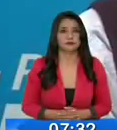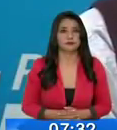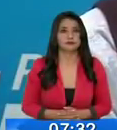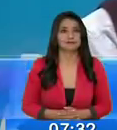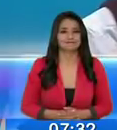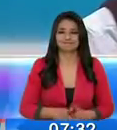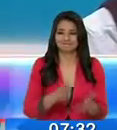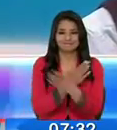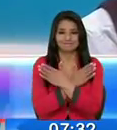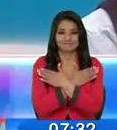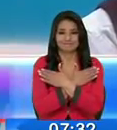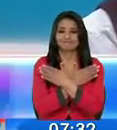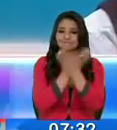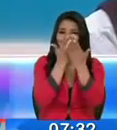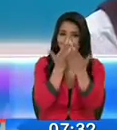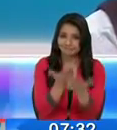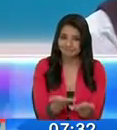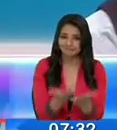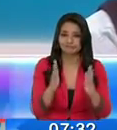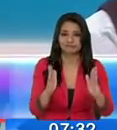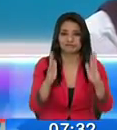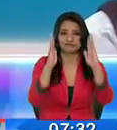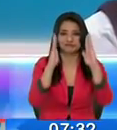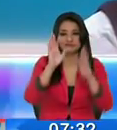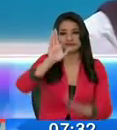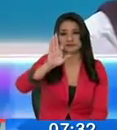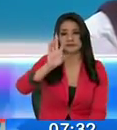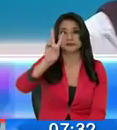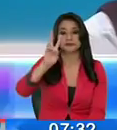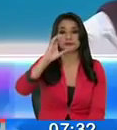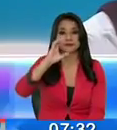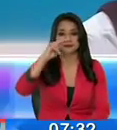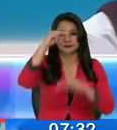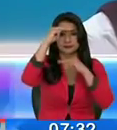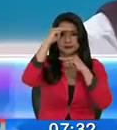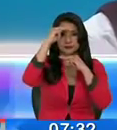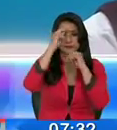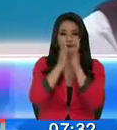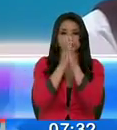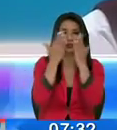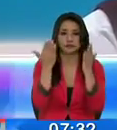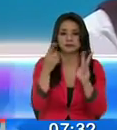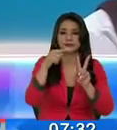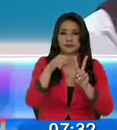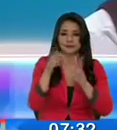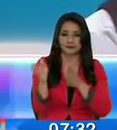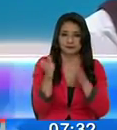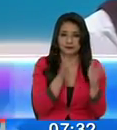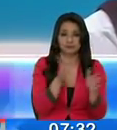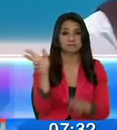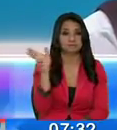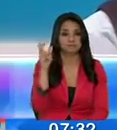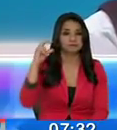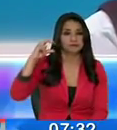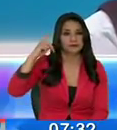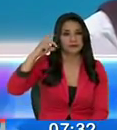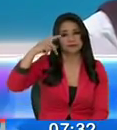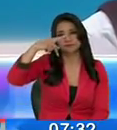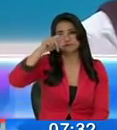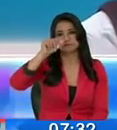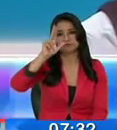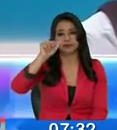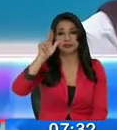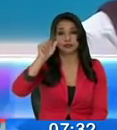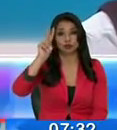Saludo afectuoso a los televidentes de Televicentro, Noticiero El Comercio TV y a los oyentes de Platinum FM y